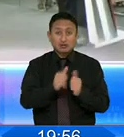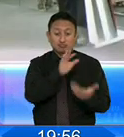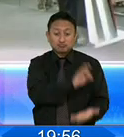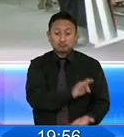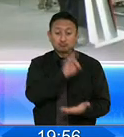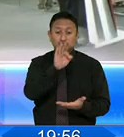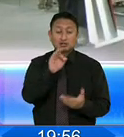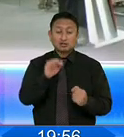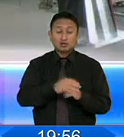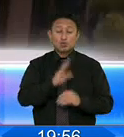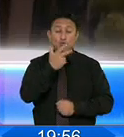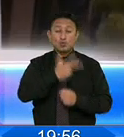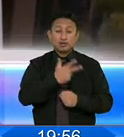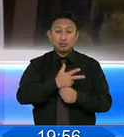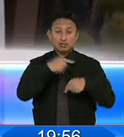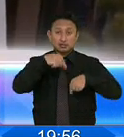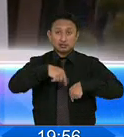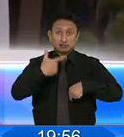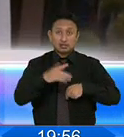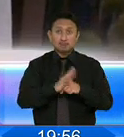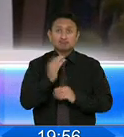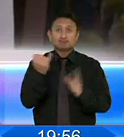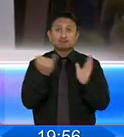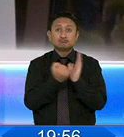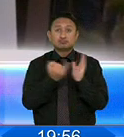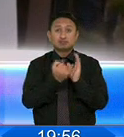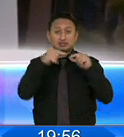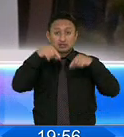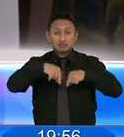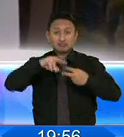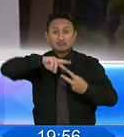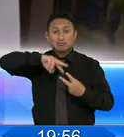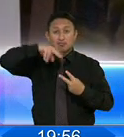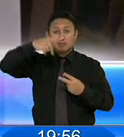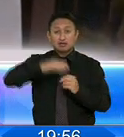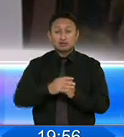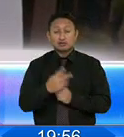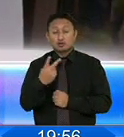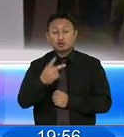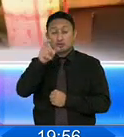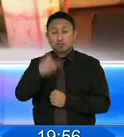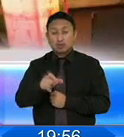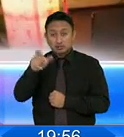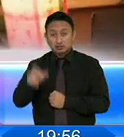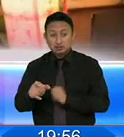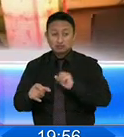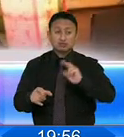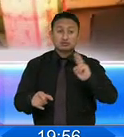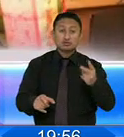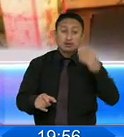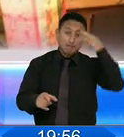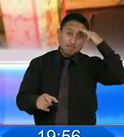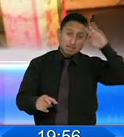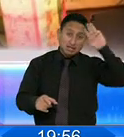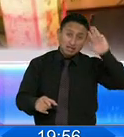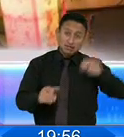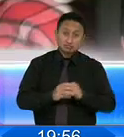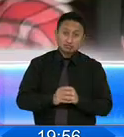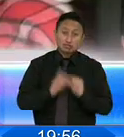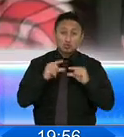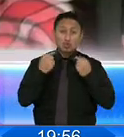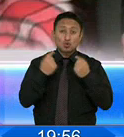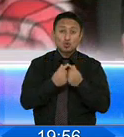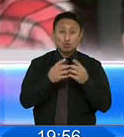de Guatemala, lograron identificar por rastros de ADN a dos guatemaltecos y dos mexicanos que eran parte del grupo